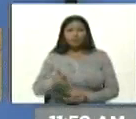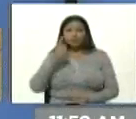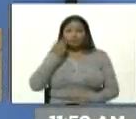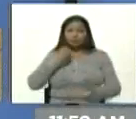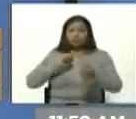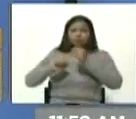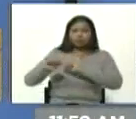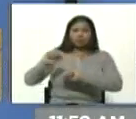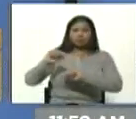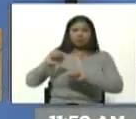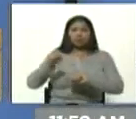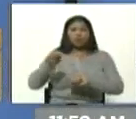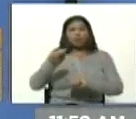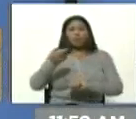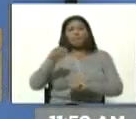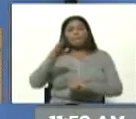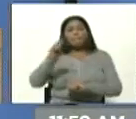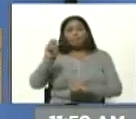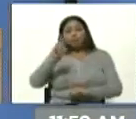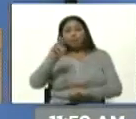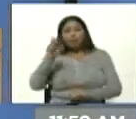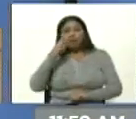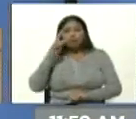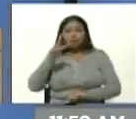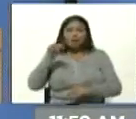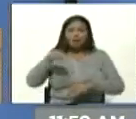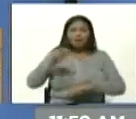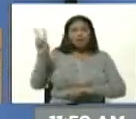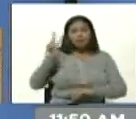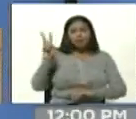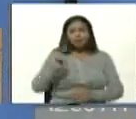despreciables como Borrell vean lo que ocurre en Venezuela.